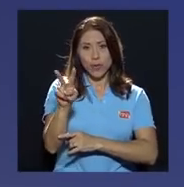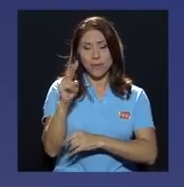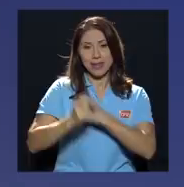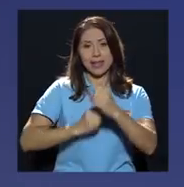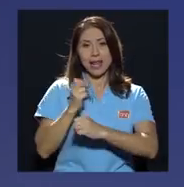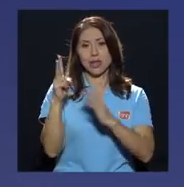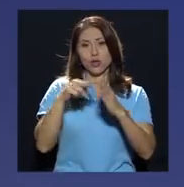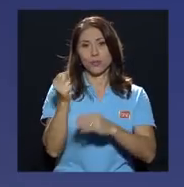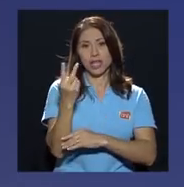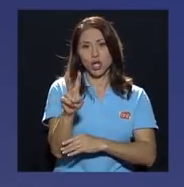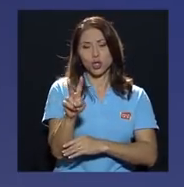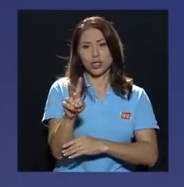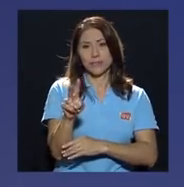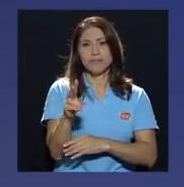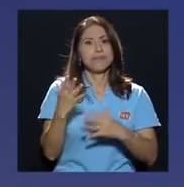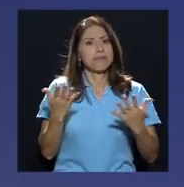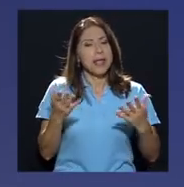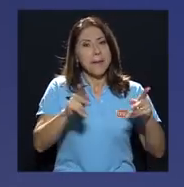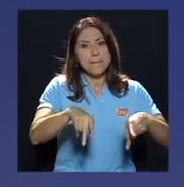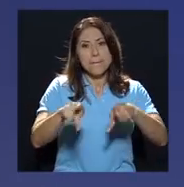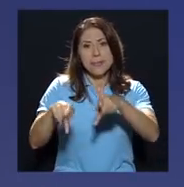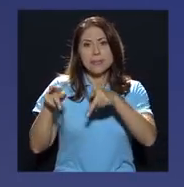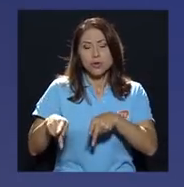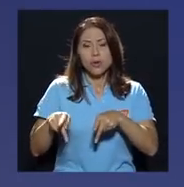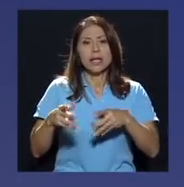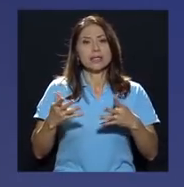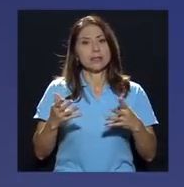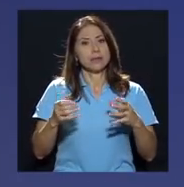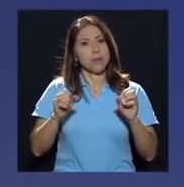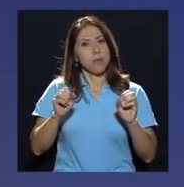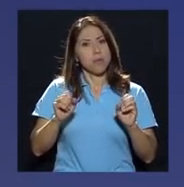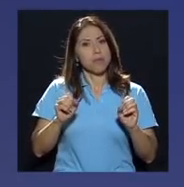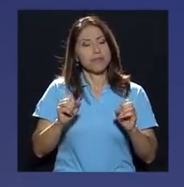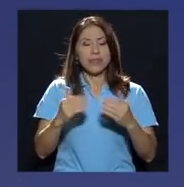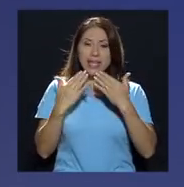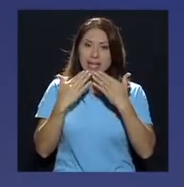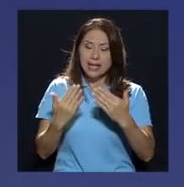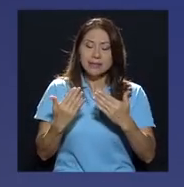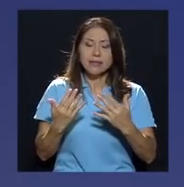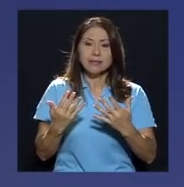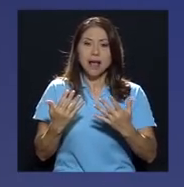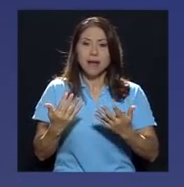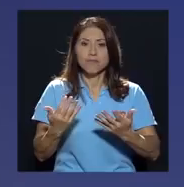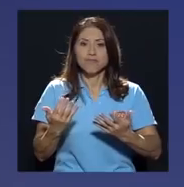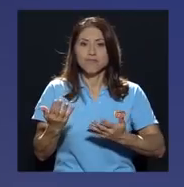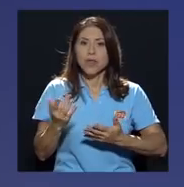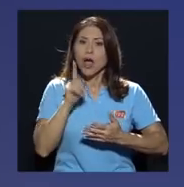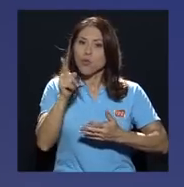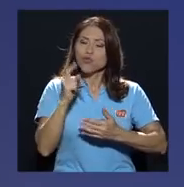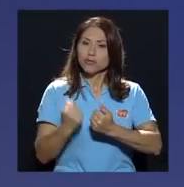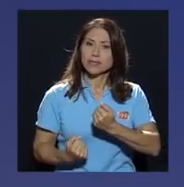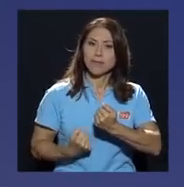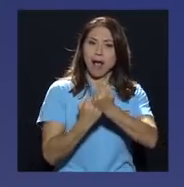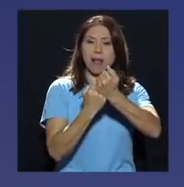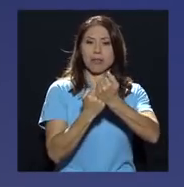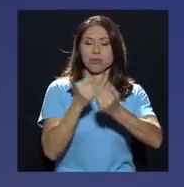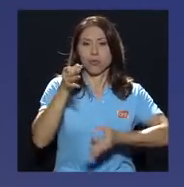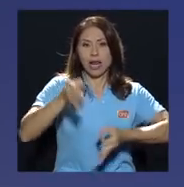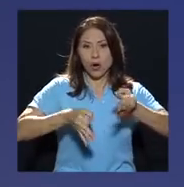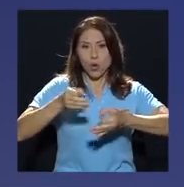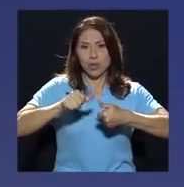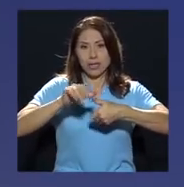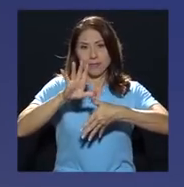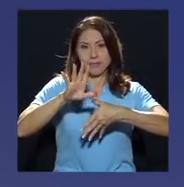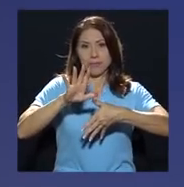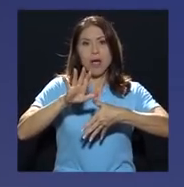del 2012 como las personas tuvieron acceso gracias a de algún modo un respaldo que tuvo